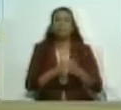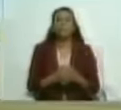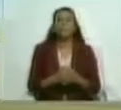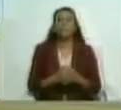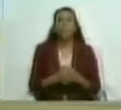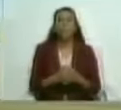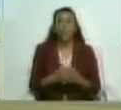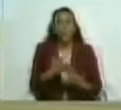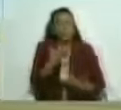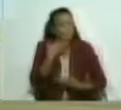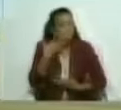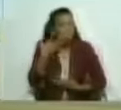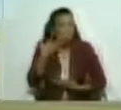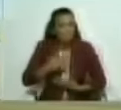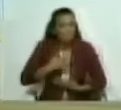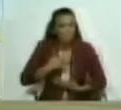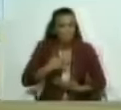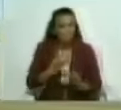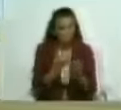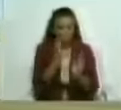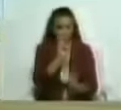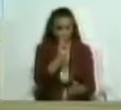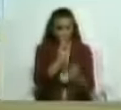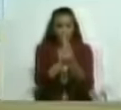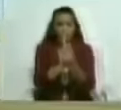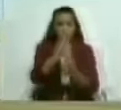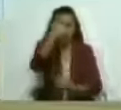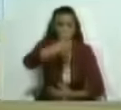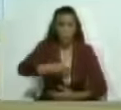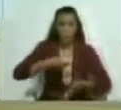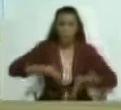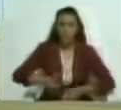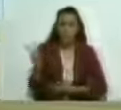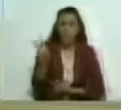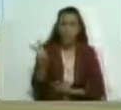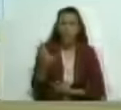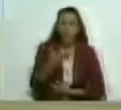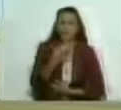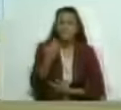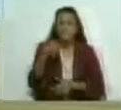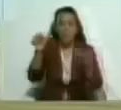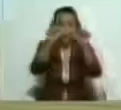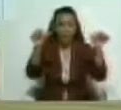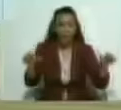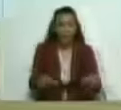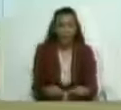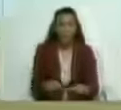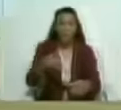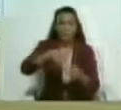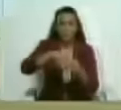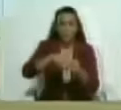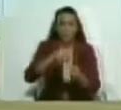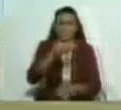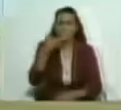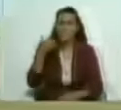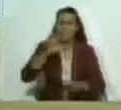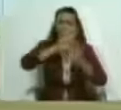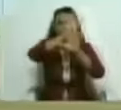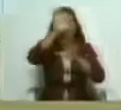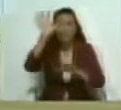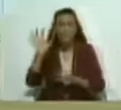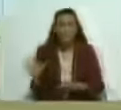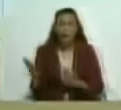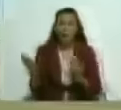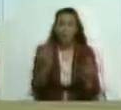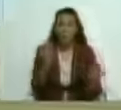nos llena pues de orgullo estar ser venezolano y tener el mejor sistema electoral del mundo,